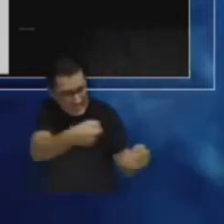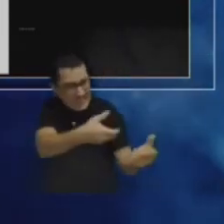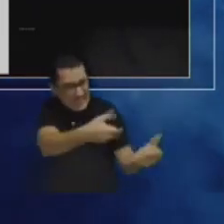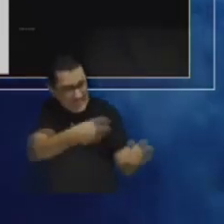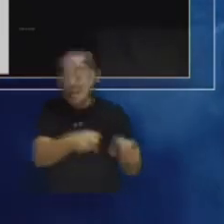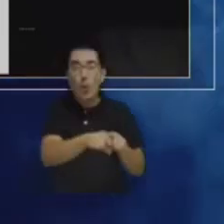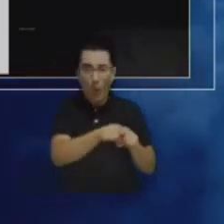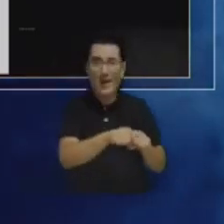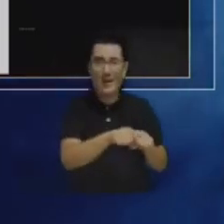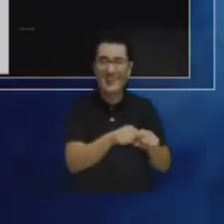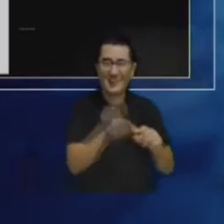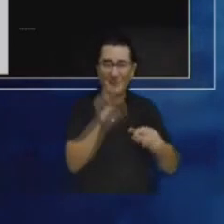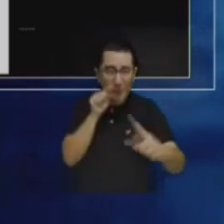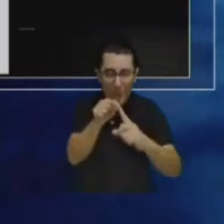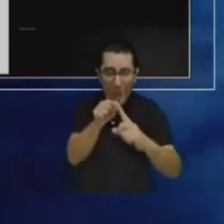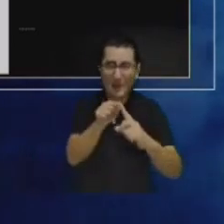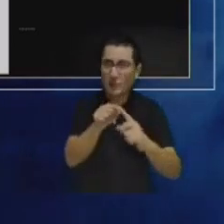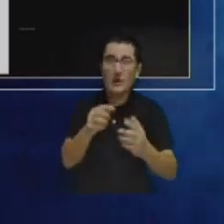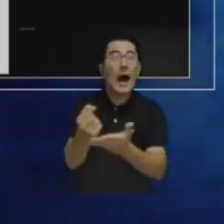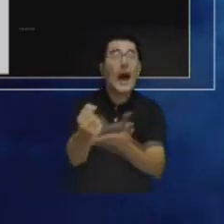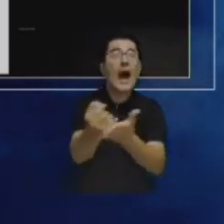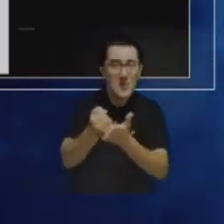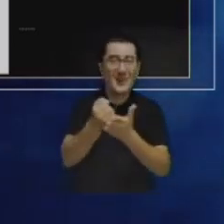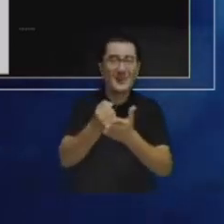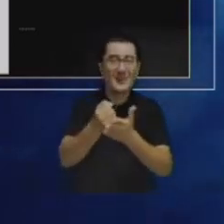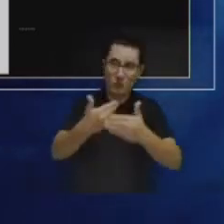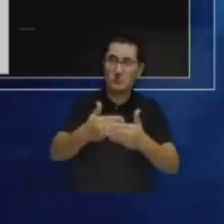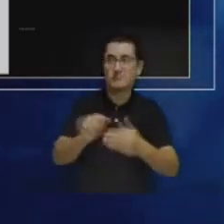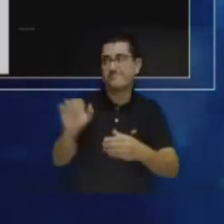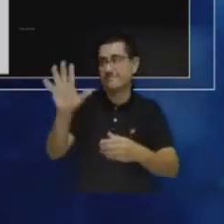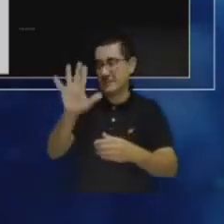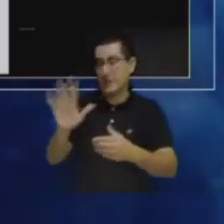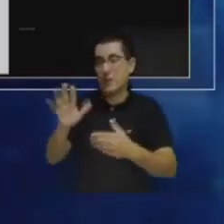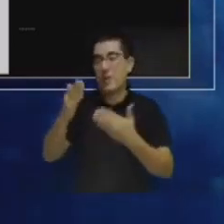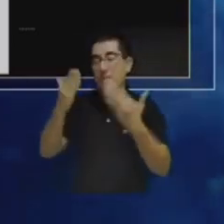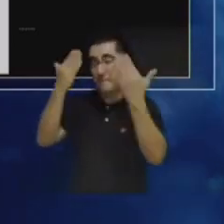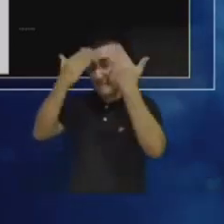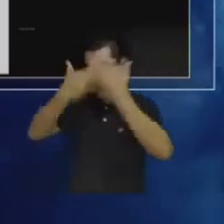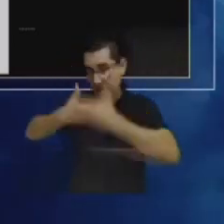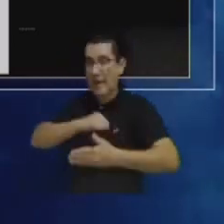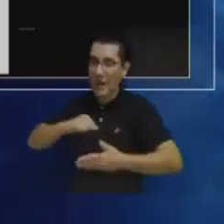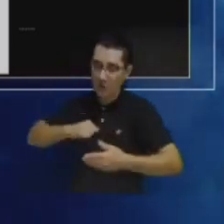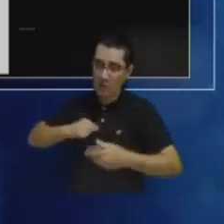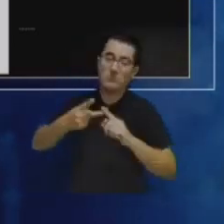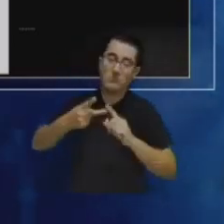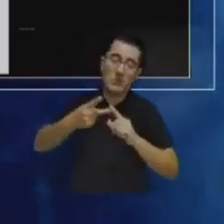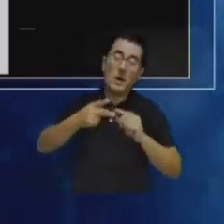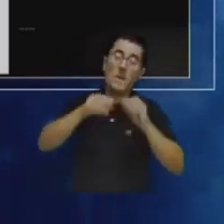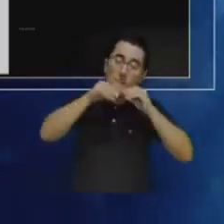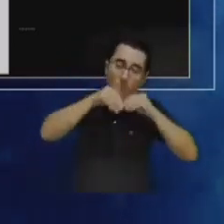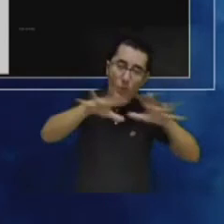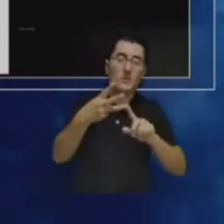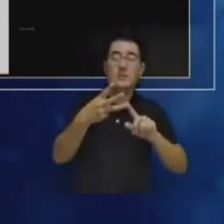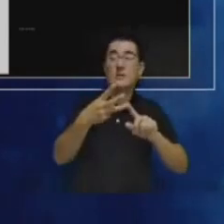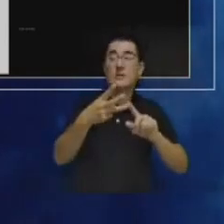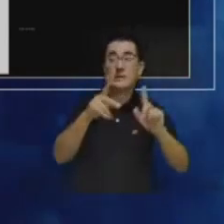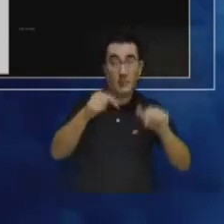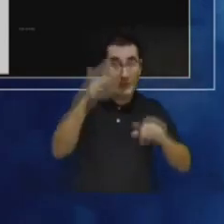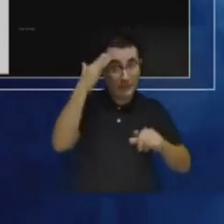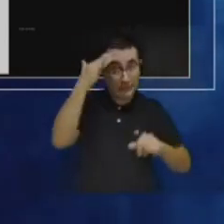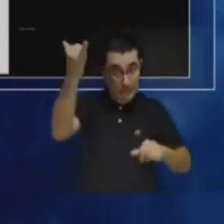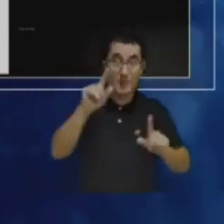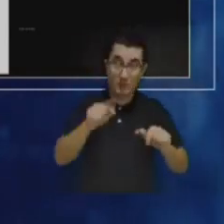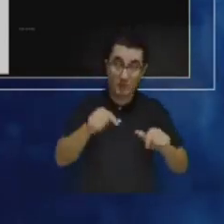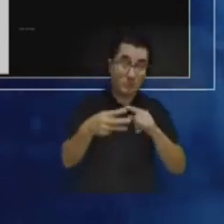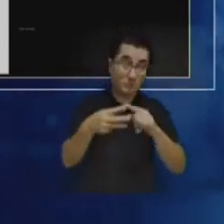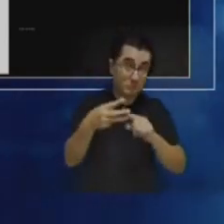haber una articulación entre el sector privado, el sector público y el sector académico. Pero yo creo que ahora sí,